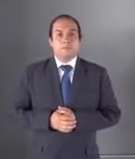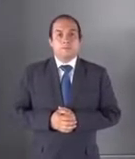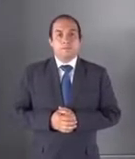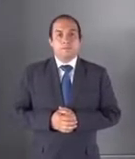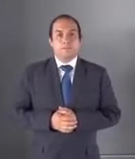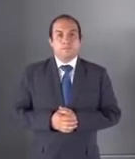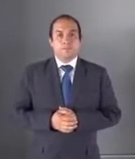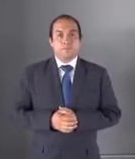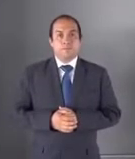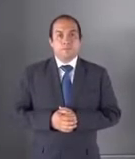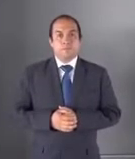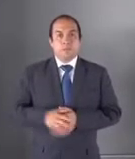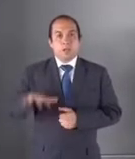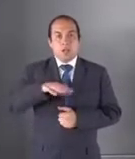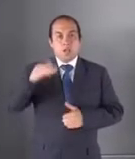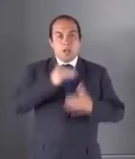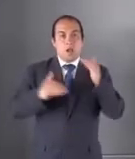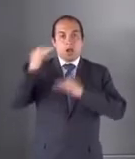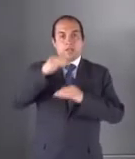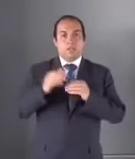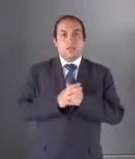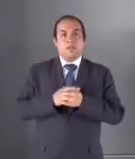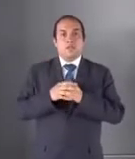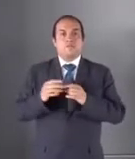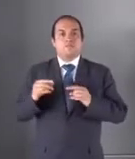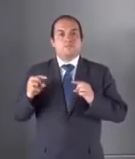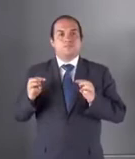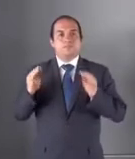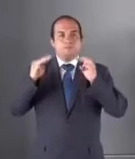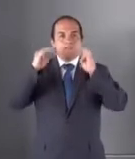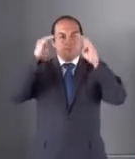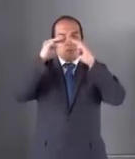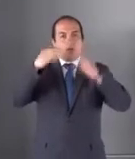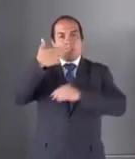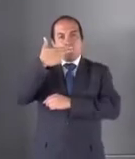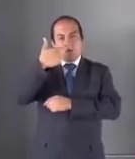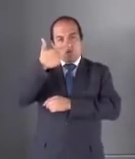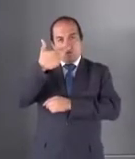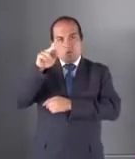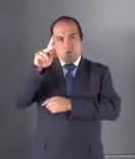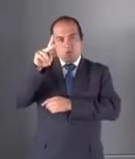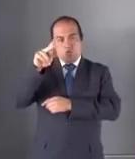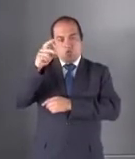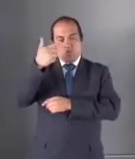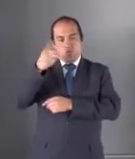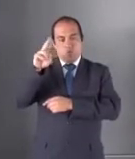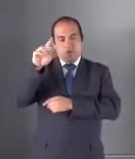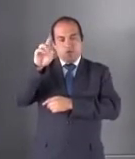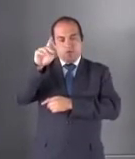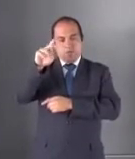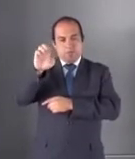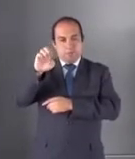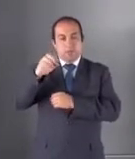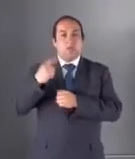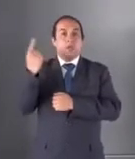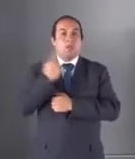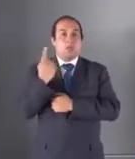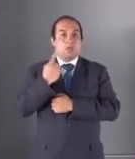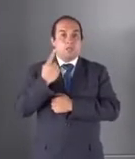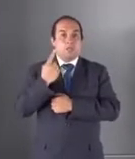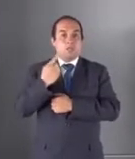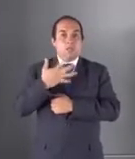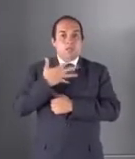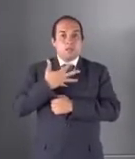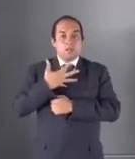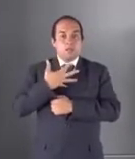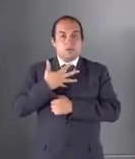la parte alta de la Sierra de Guadalupe, y que pues tiene una